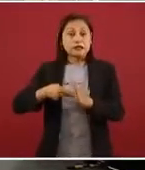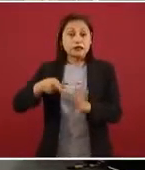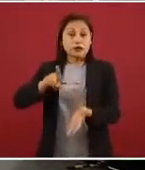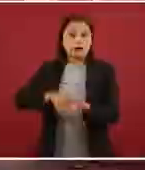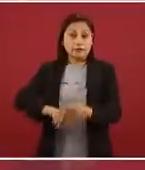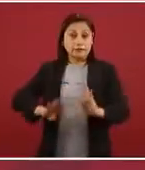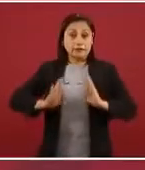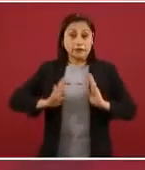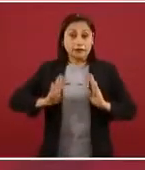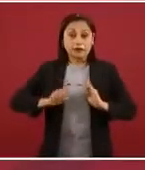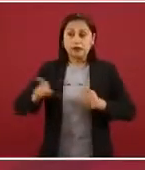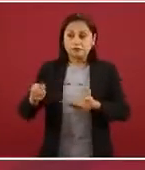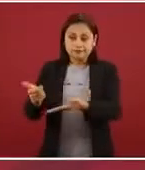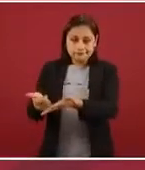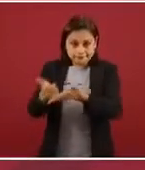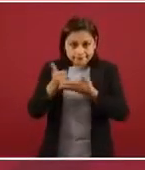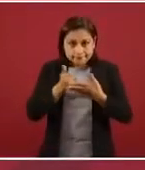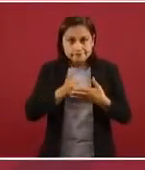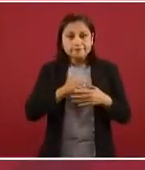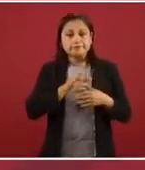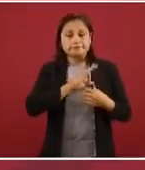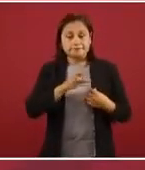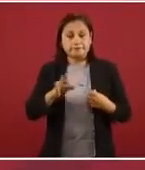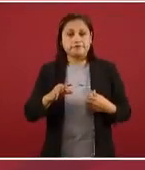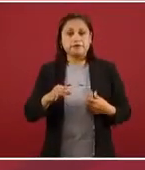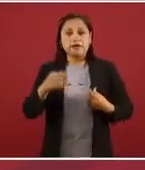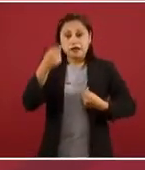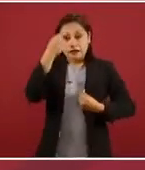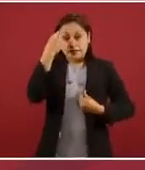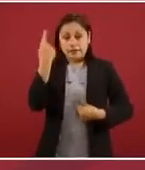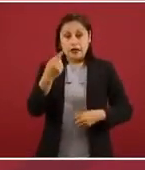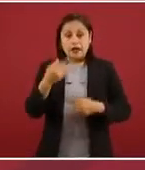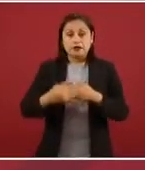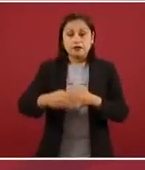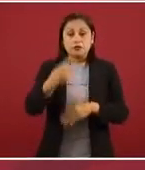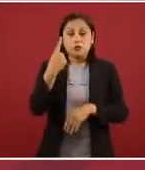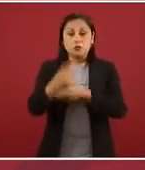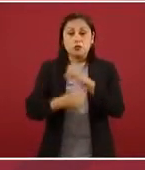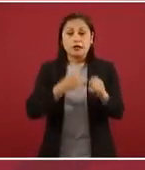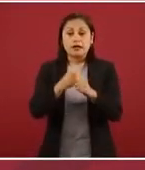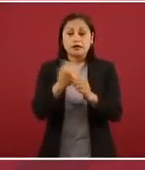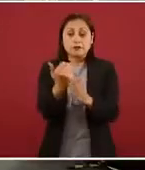para hacer en menos de un año.